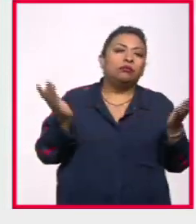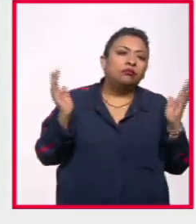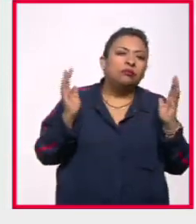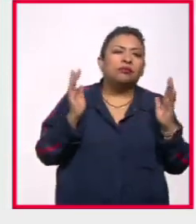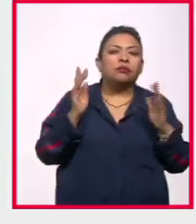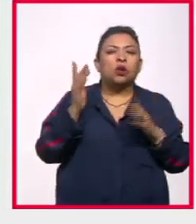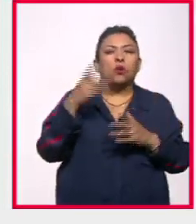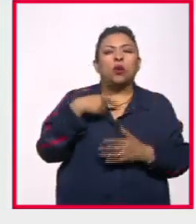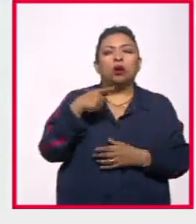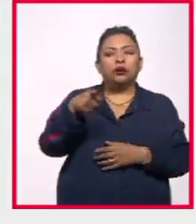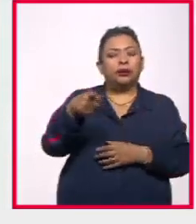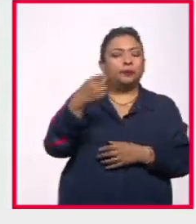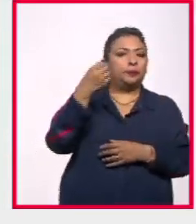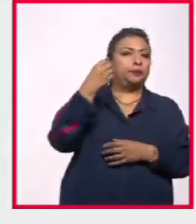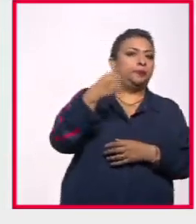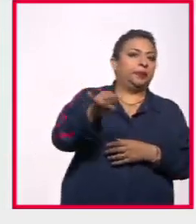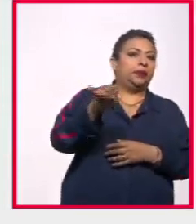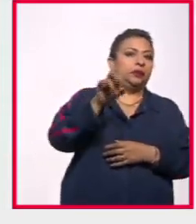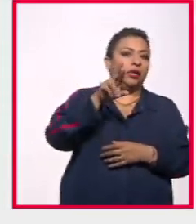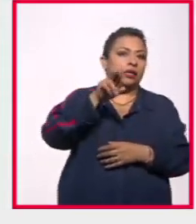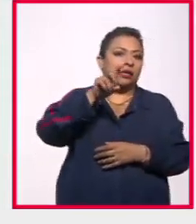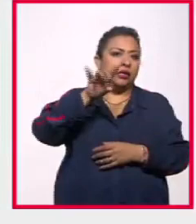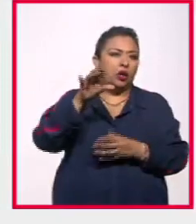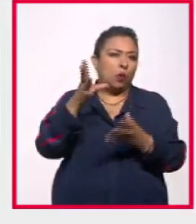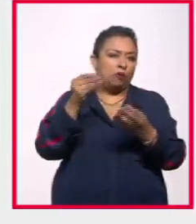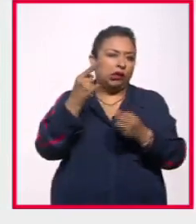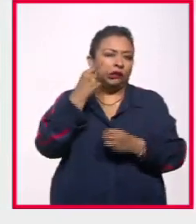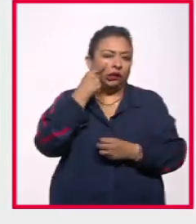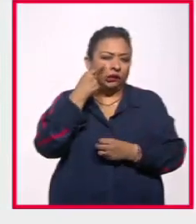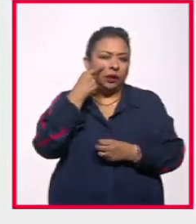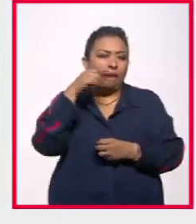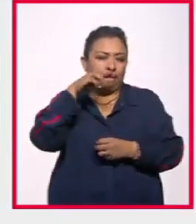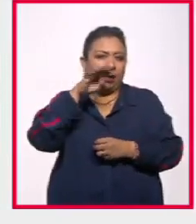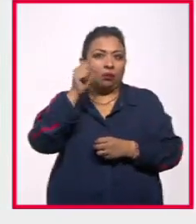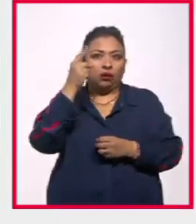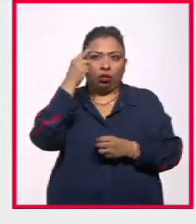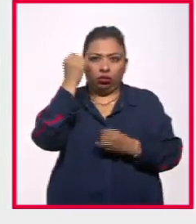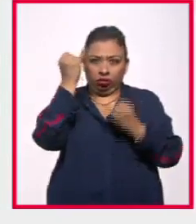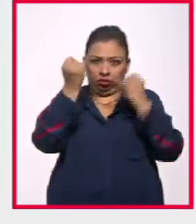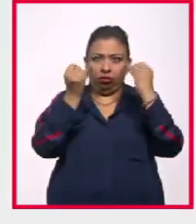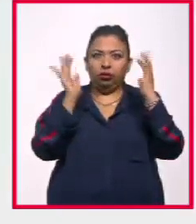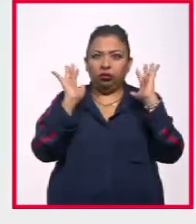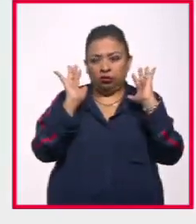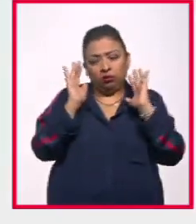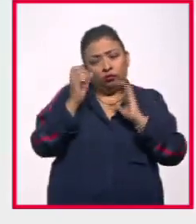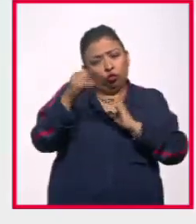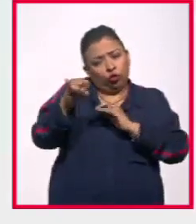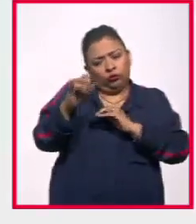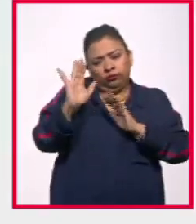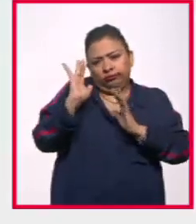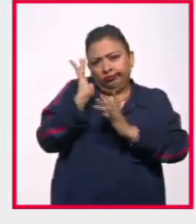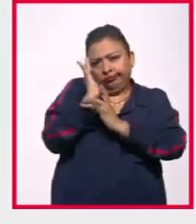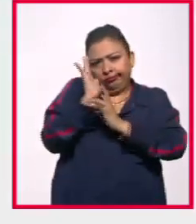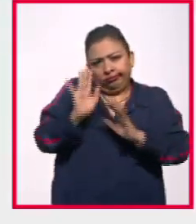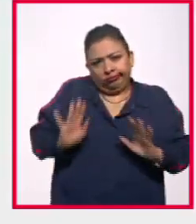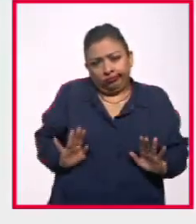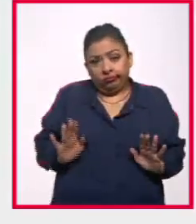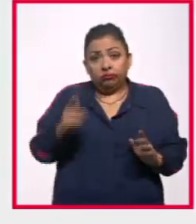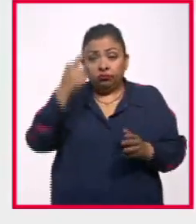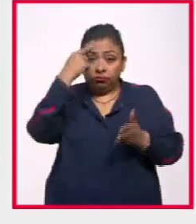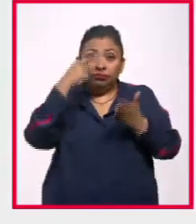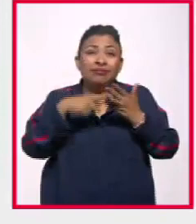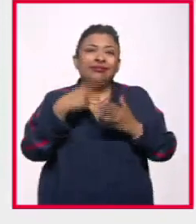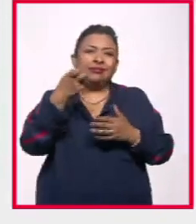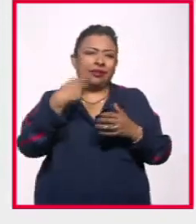la ridiculez, ¿no? Lo hacen mucho y lo hacen con ingenio. Y yo creo que en ese sentido